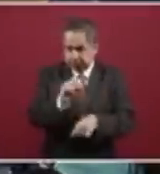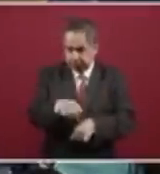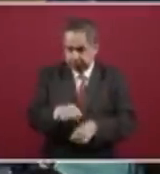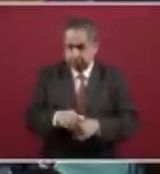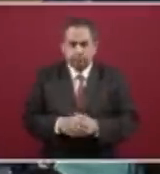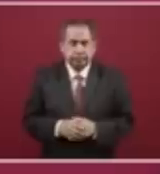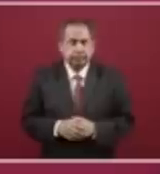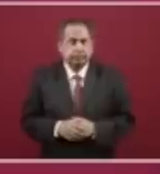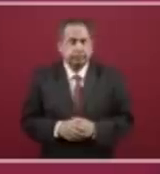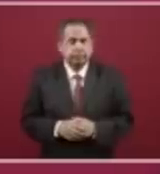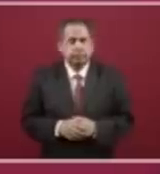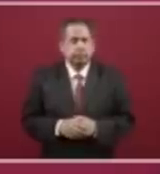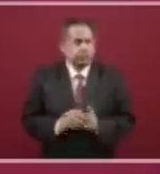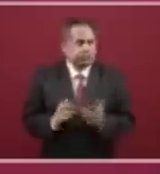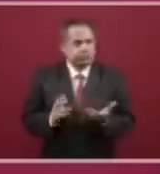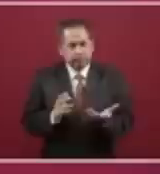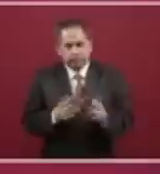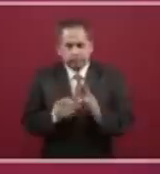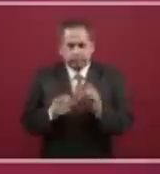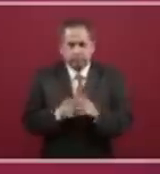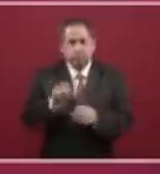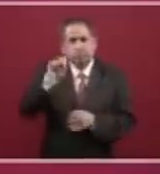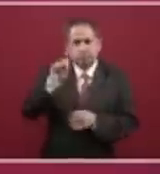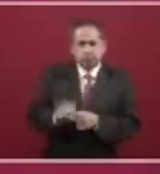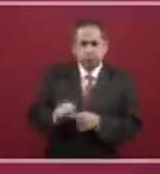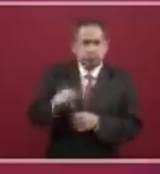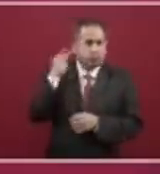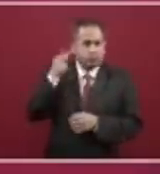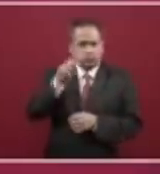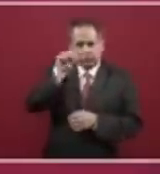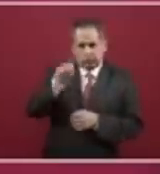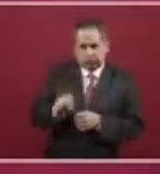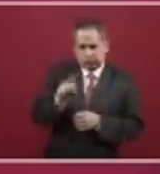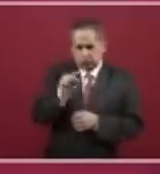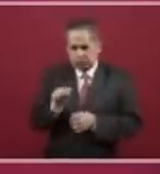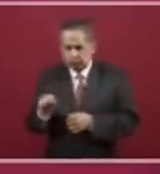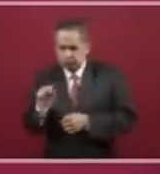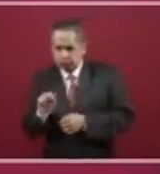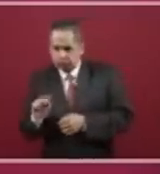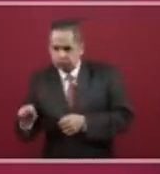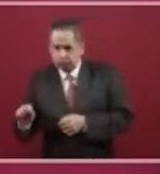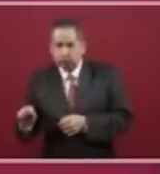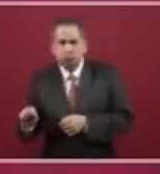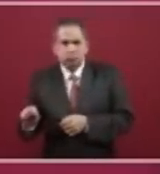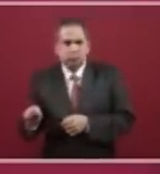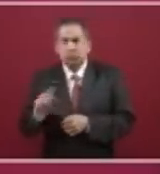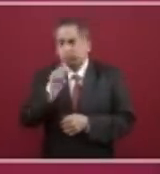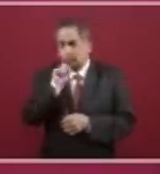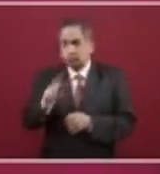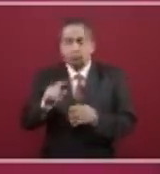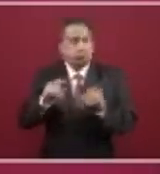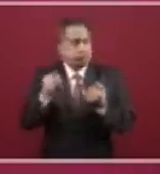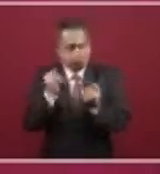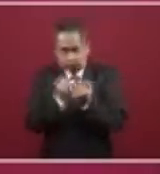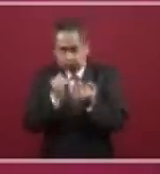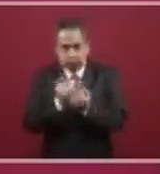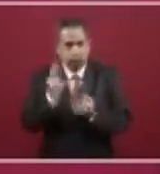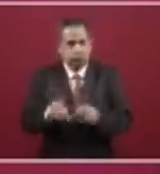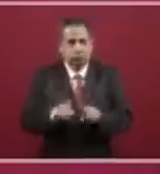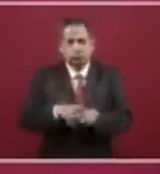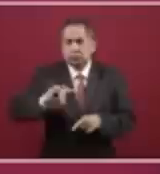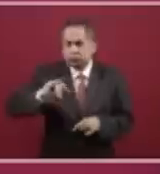estamos hablando del sur de veracruz pero así es en tijuana